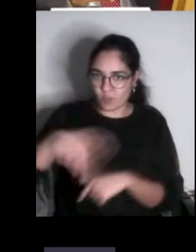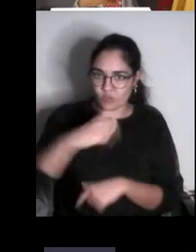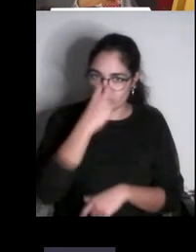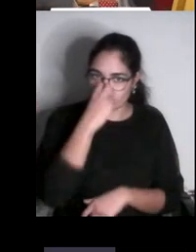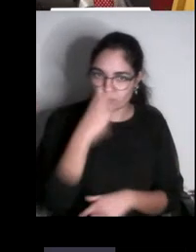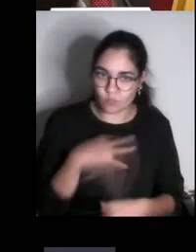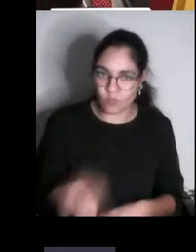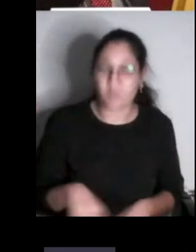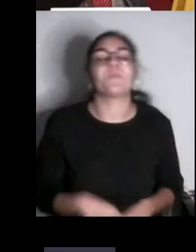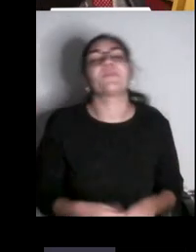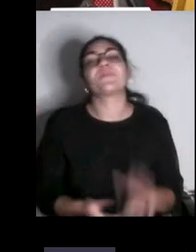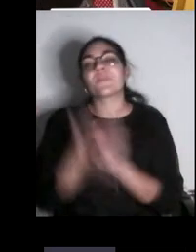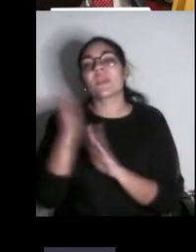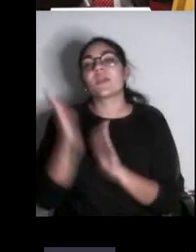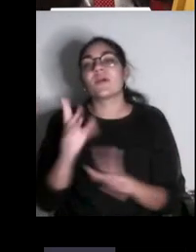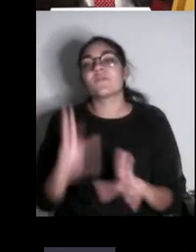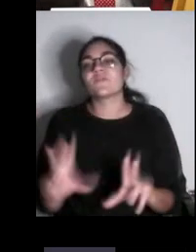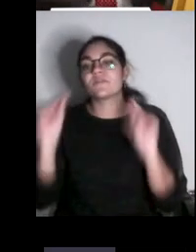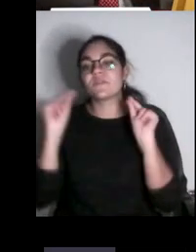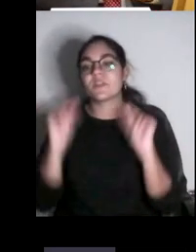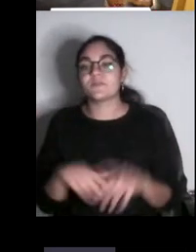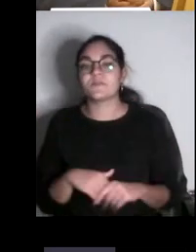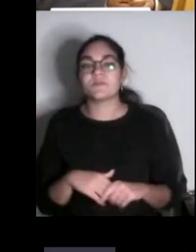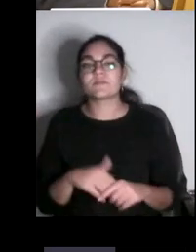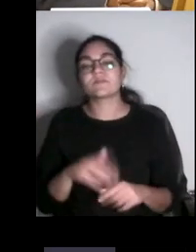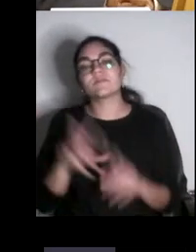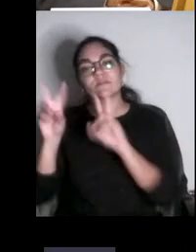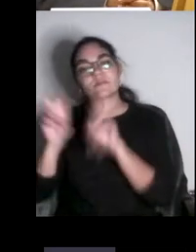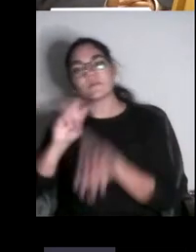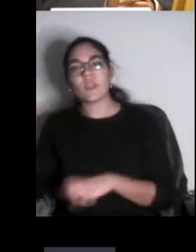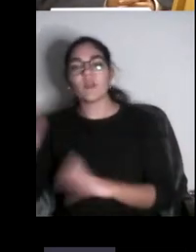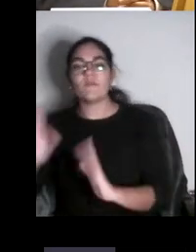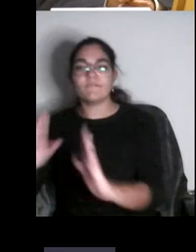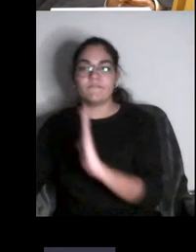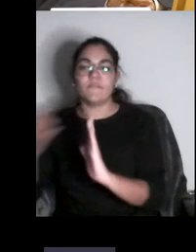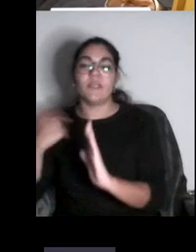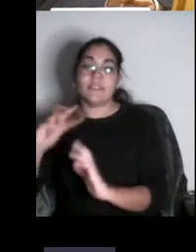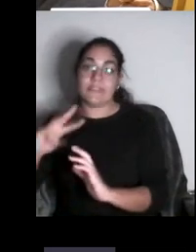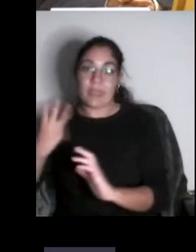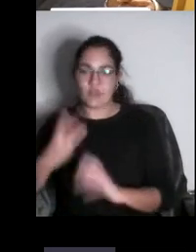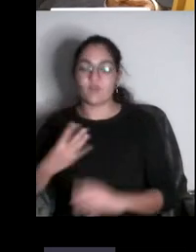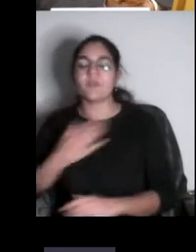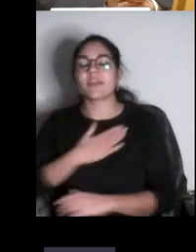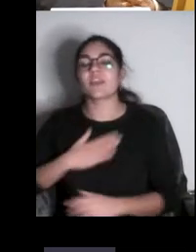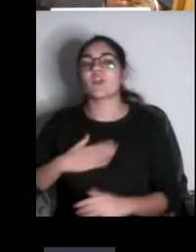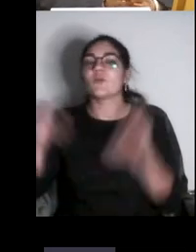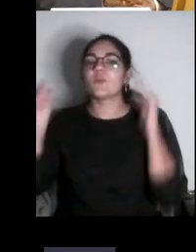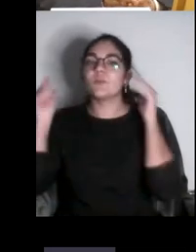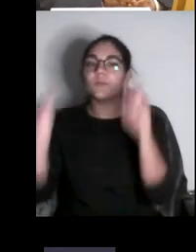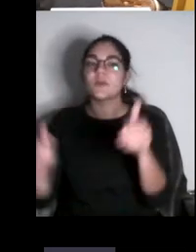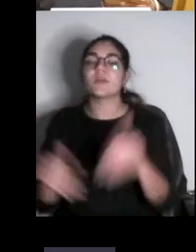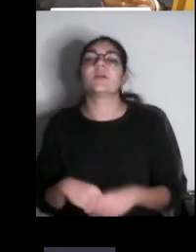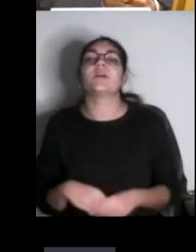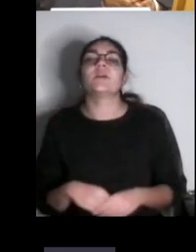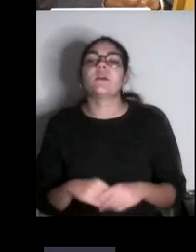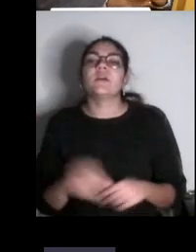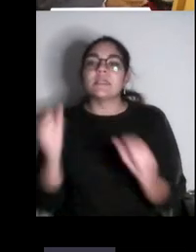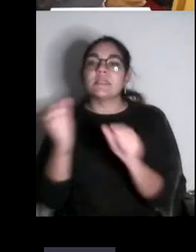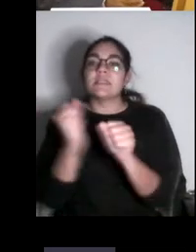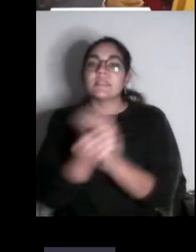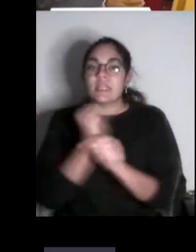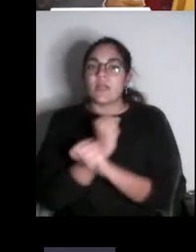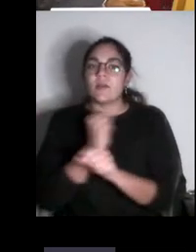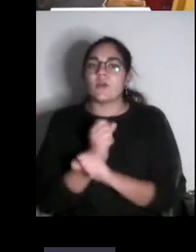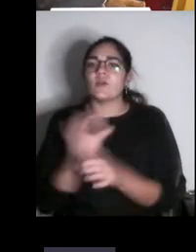ya, a ese respecto, centrándome en un trabajo que me ha llamado la atención y que tiene mucho que ver con la innovación docente. Es un trabajo